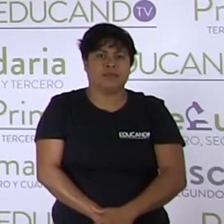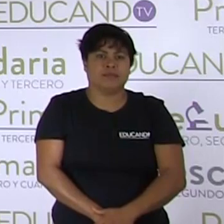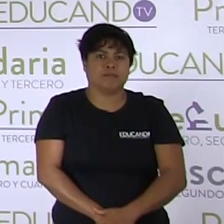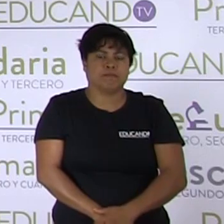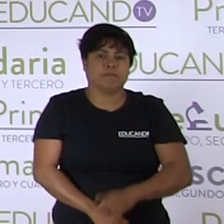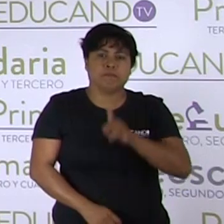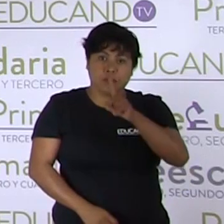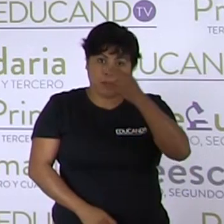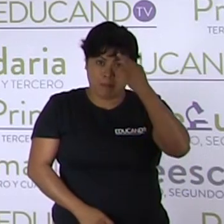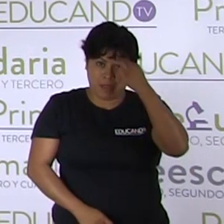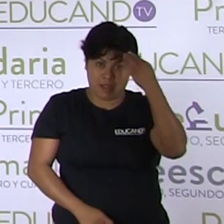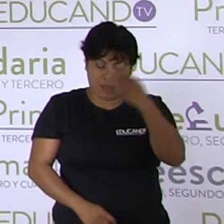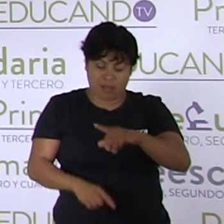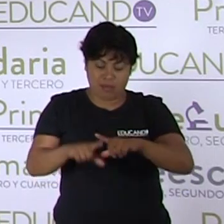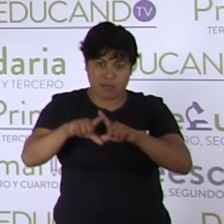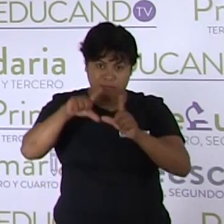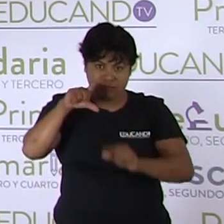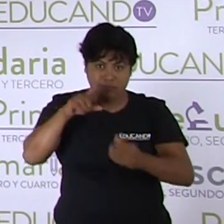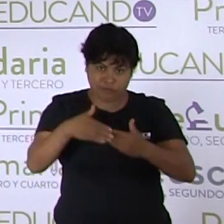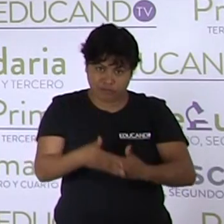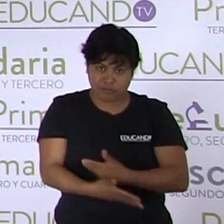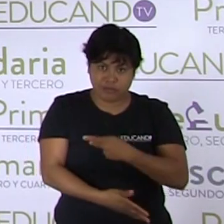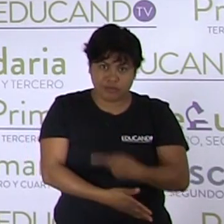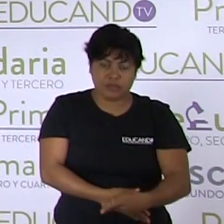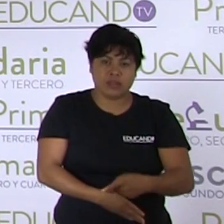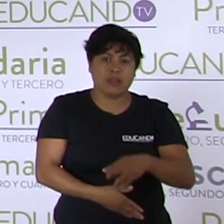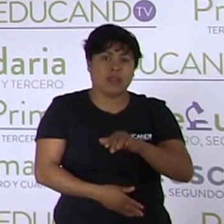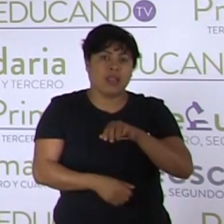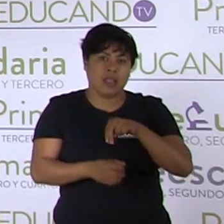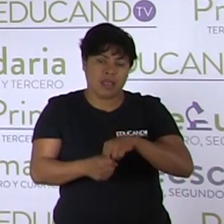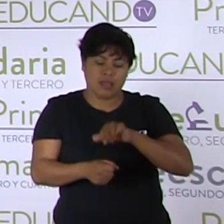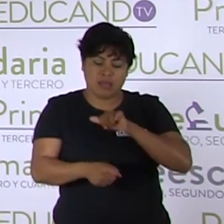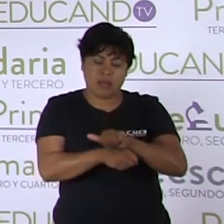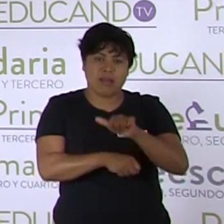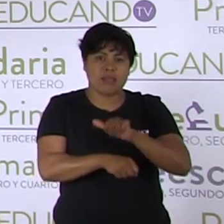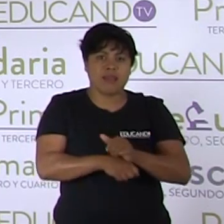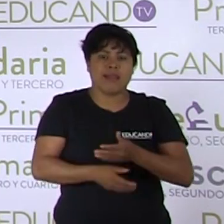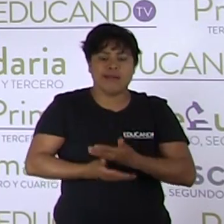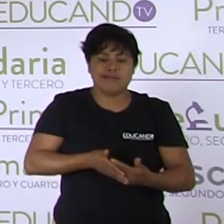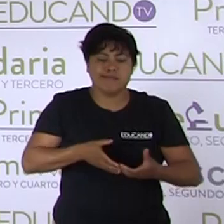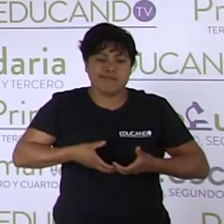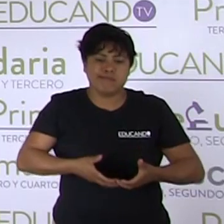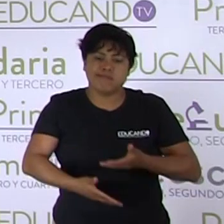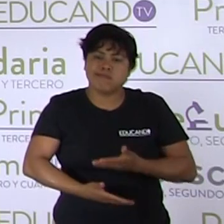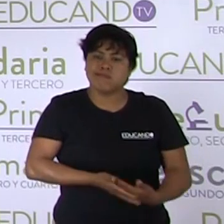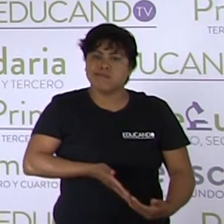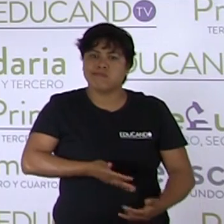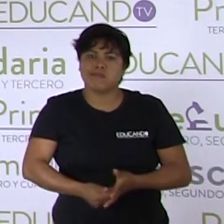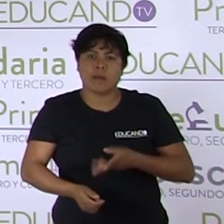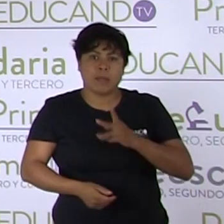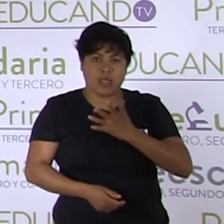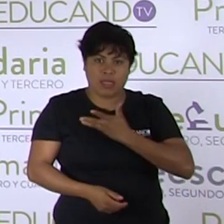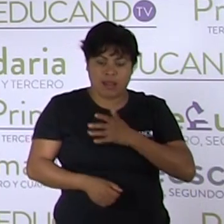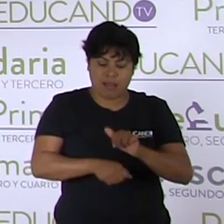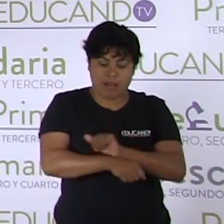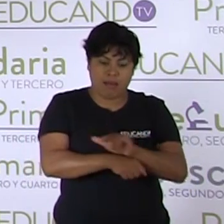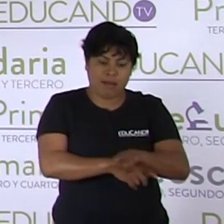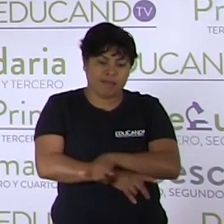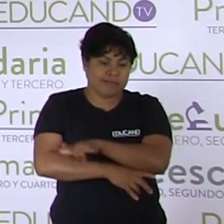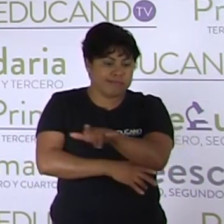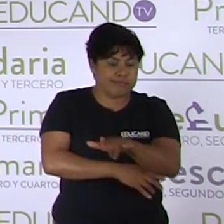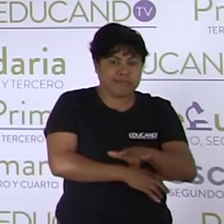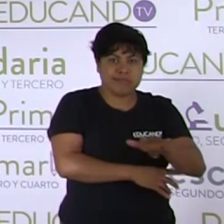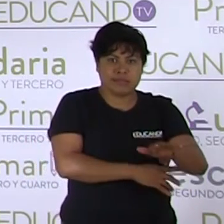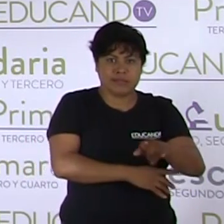Entonces iba un mexicano, un argentino, pero tenía que acomodar el coche. Iba